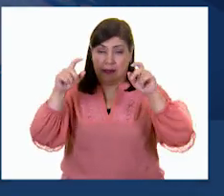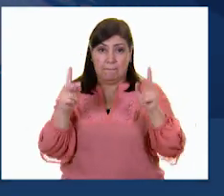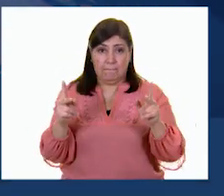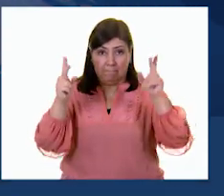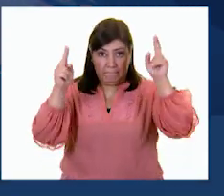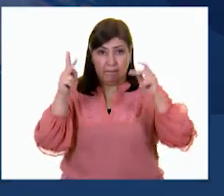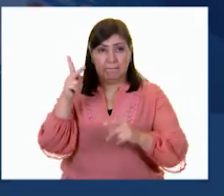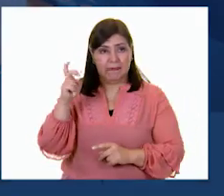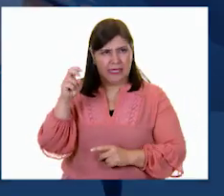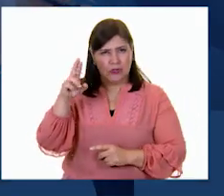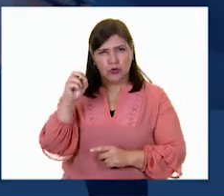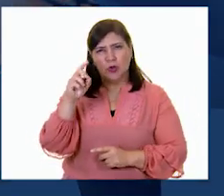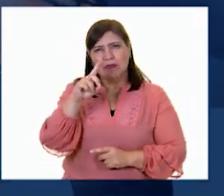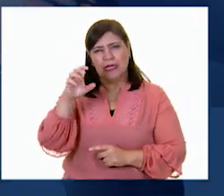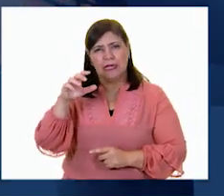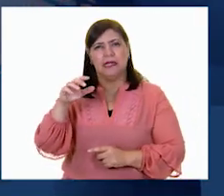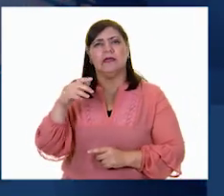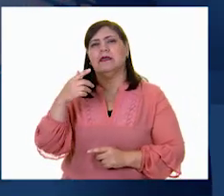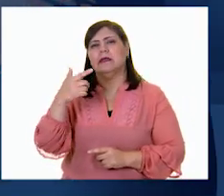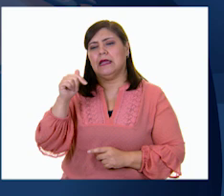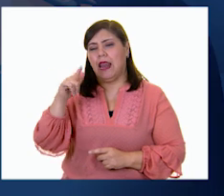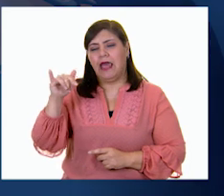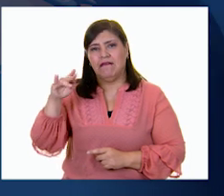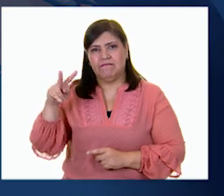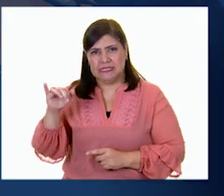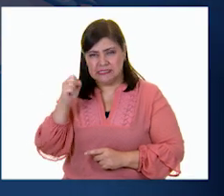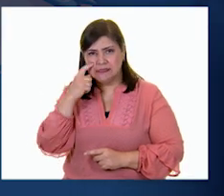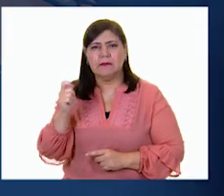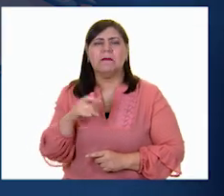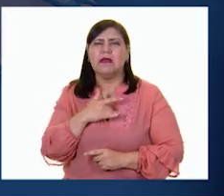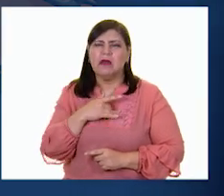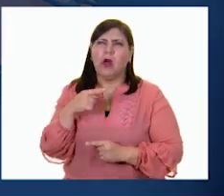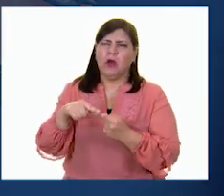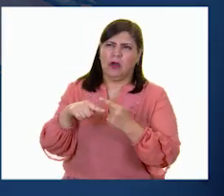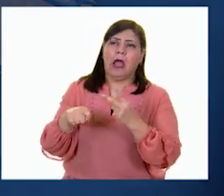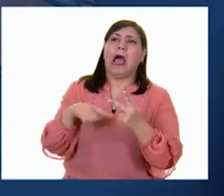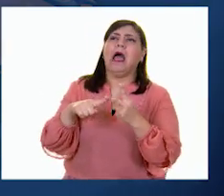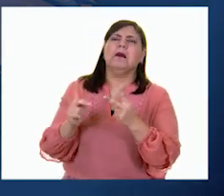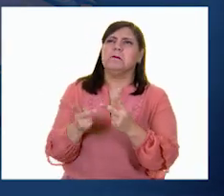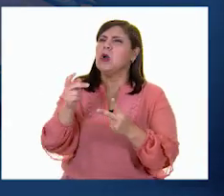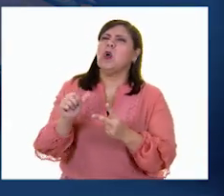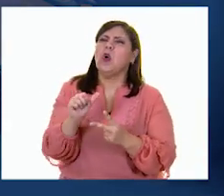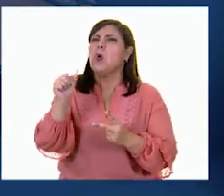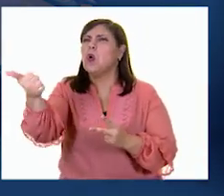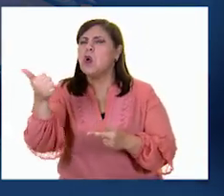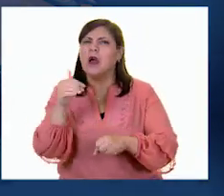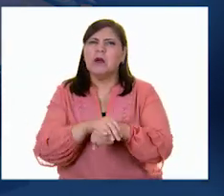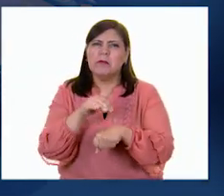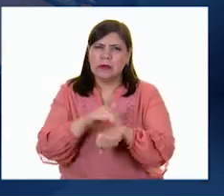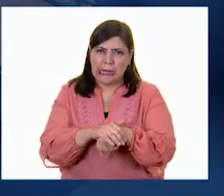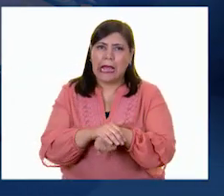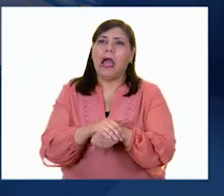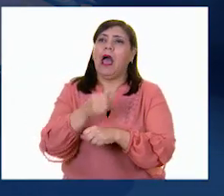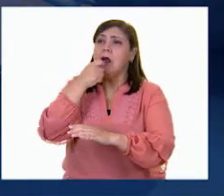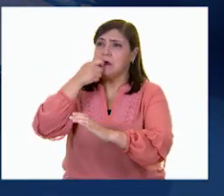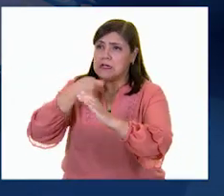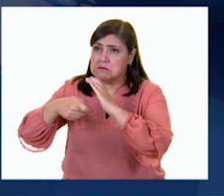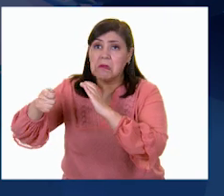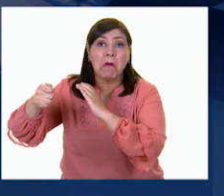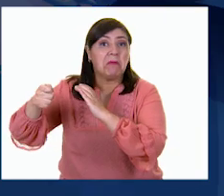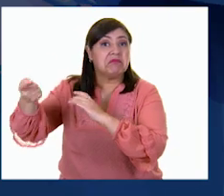es posible inferir que el padre del pintor pregunta por otro amigo a quien también le escribió y de quien no obtuvo